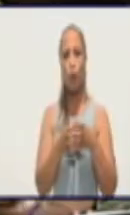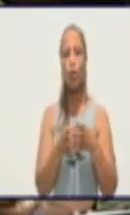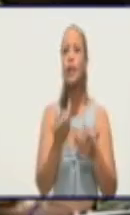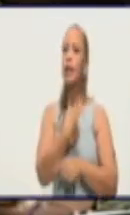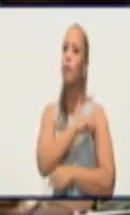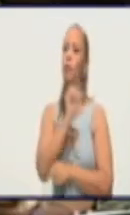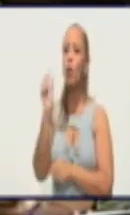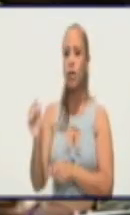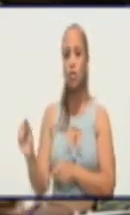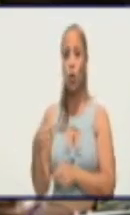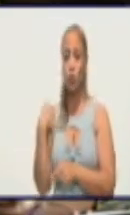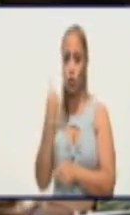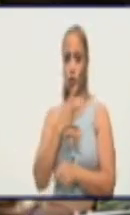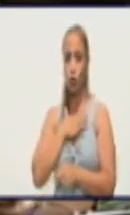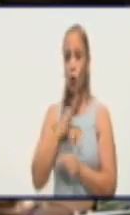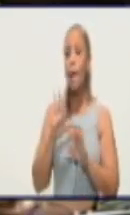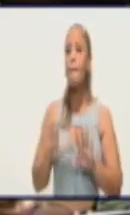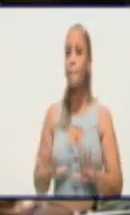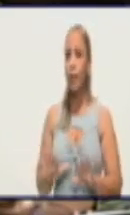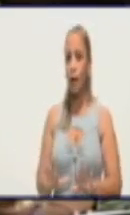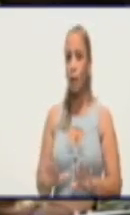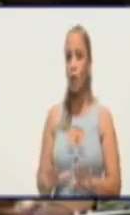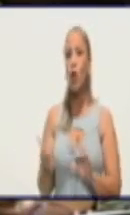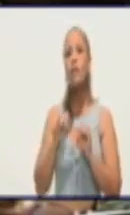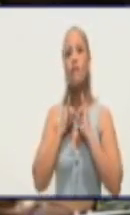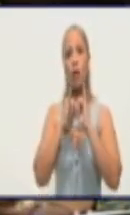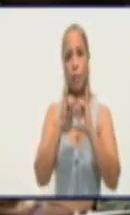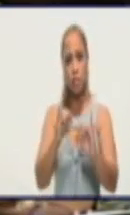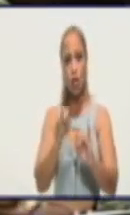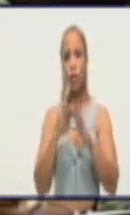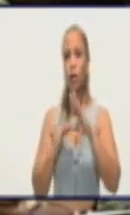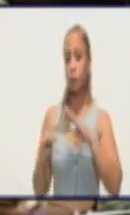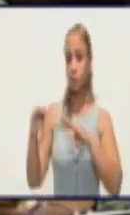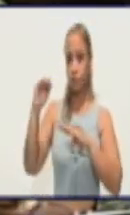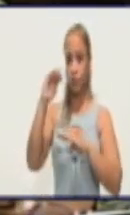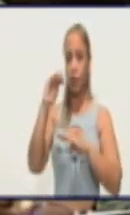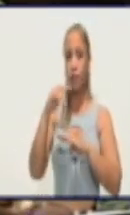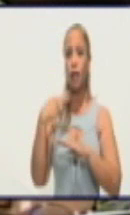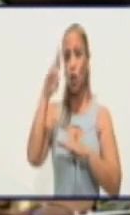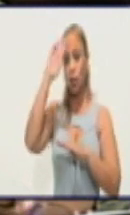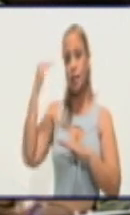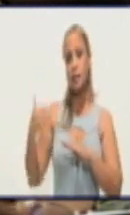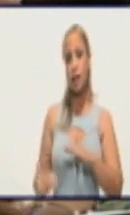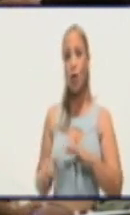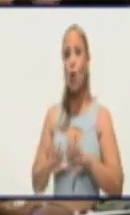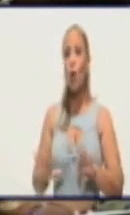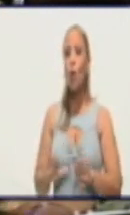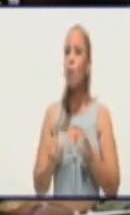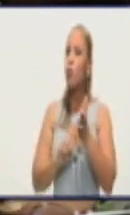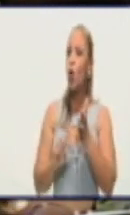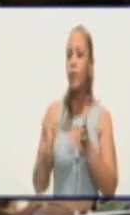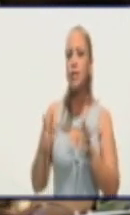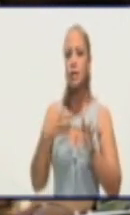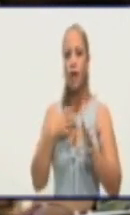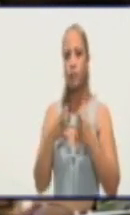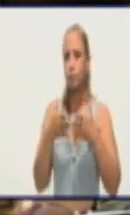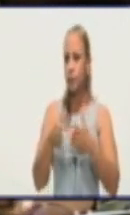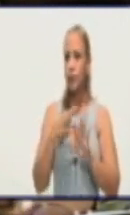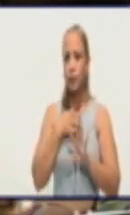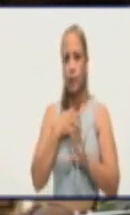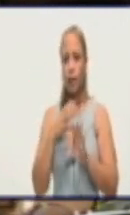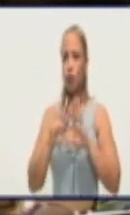y nosotros esperamos la indicación de nuestro ministerio. La provincia está con todo lo que tiene que llevar en materia